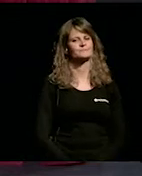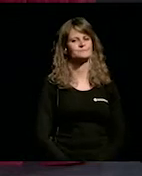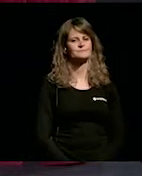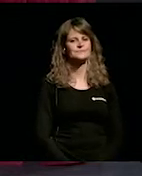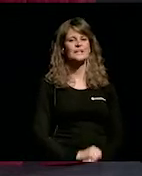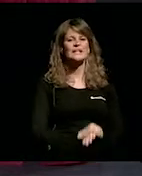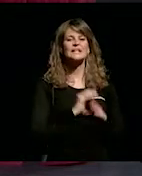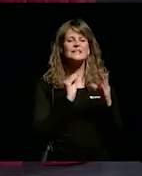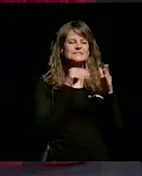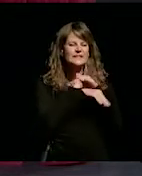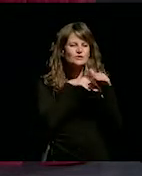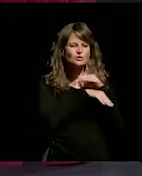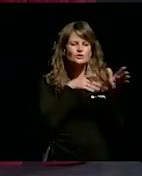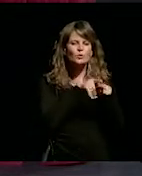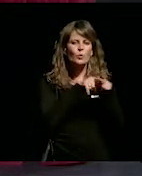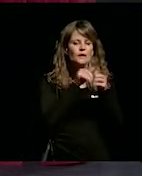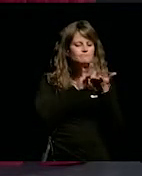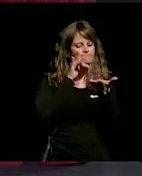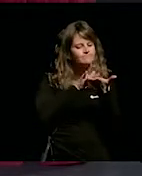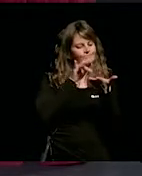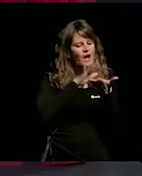Los tesoros contenidos en las páginas.